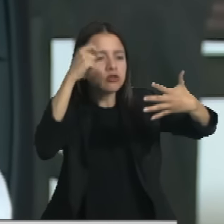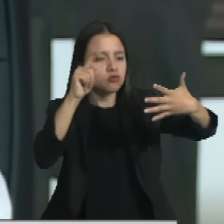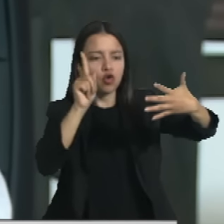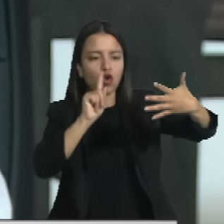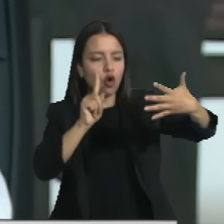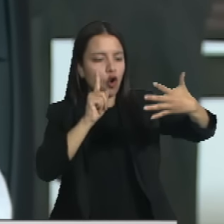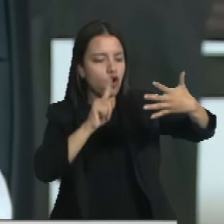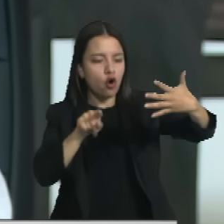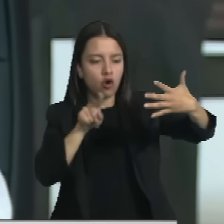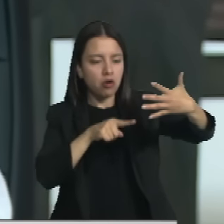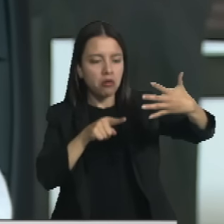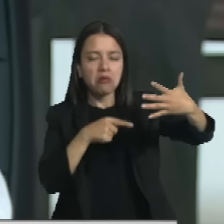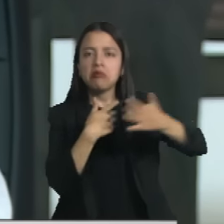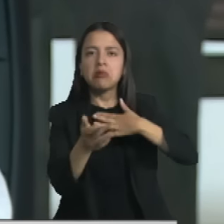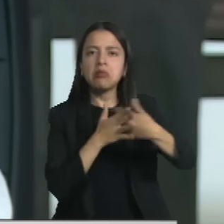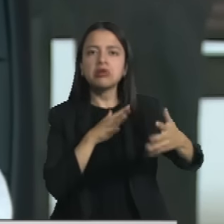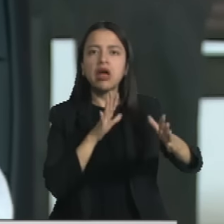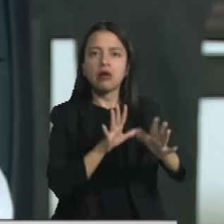a ello.